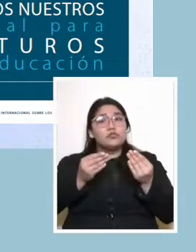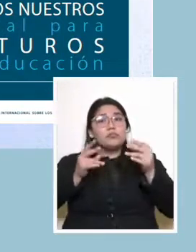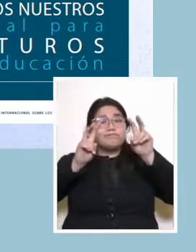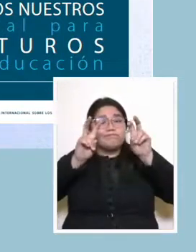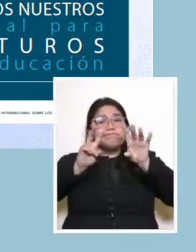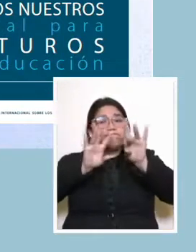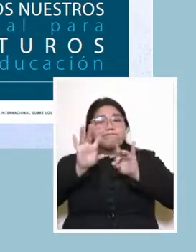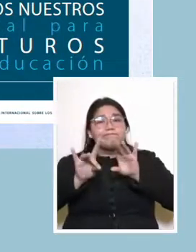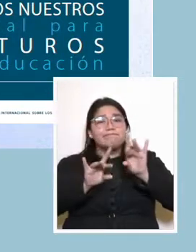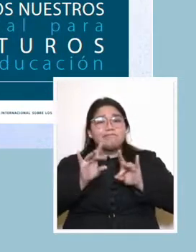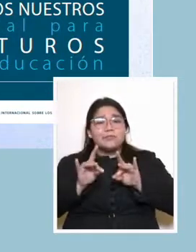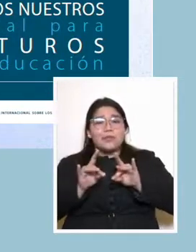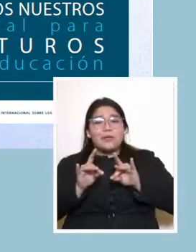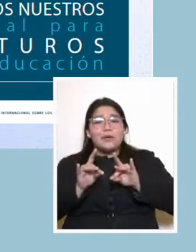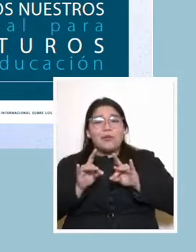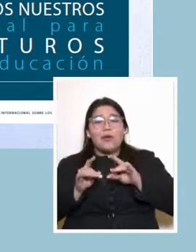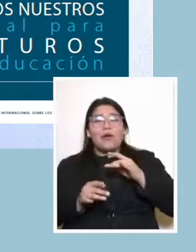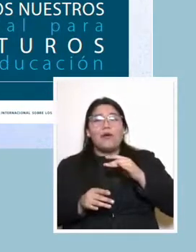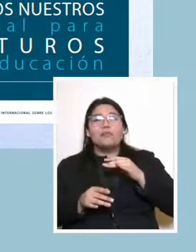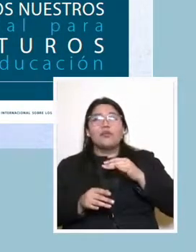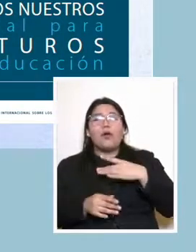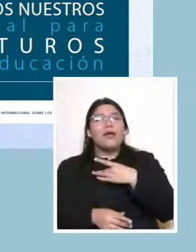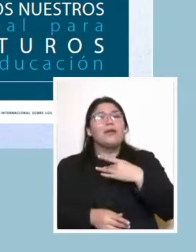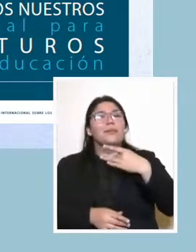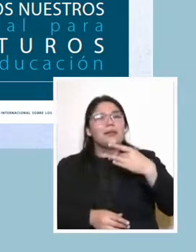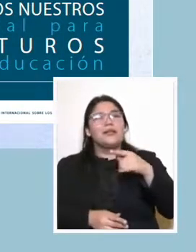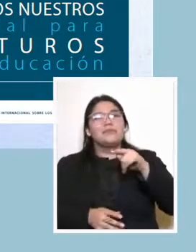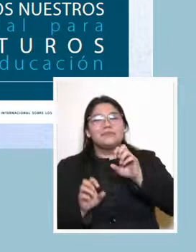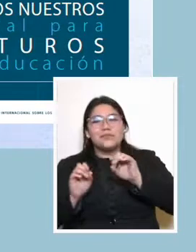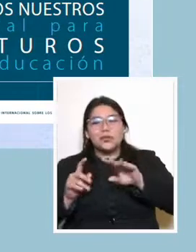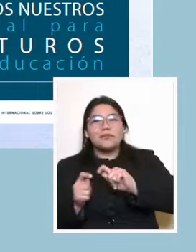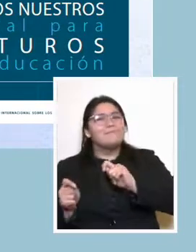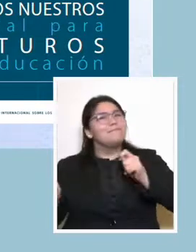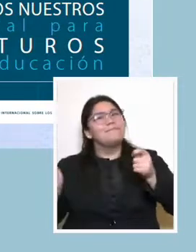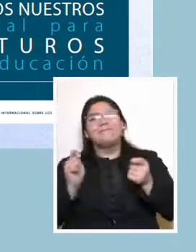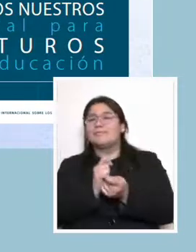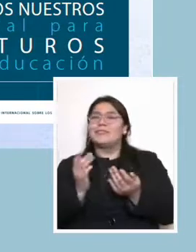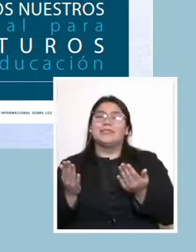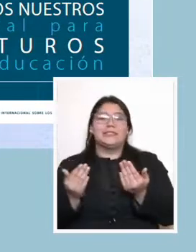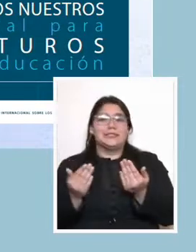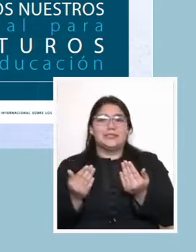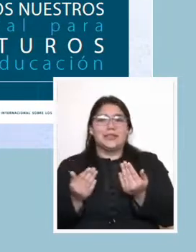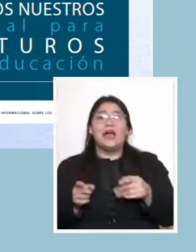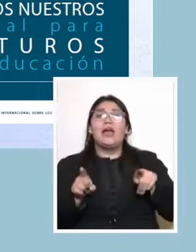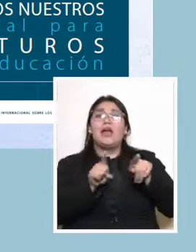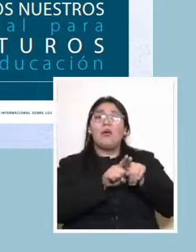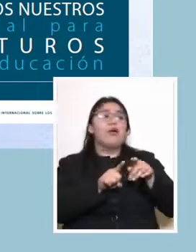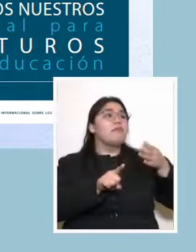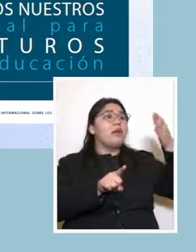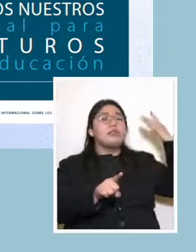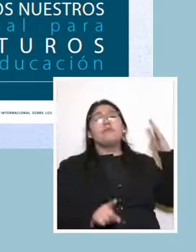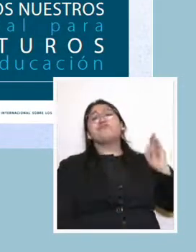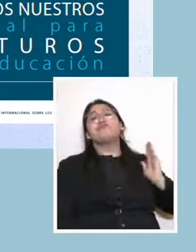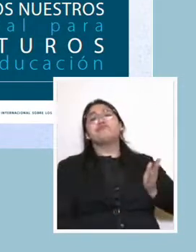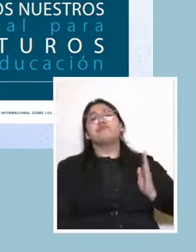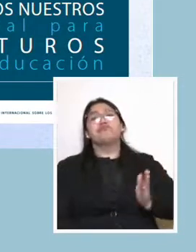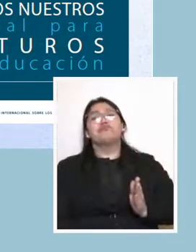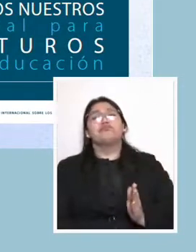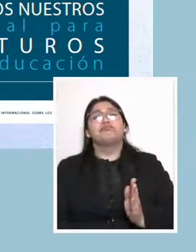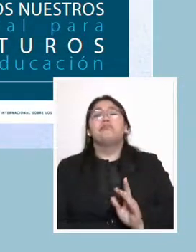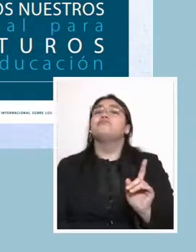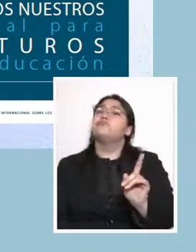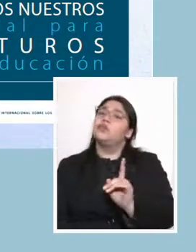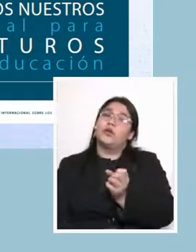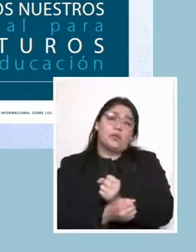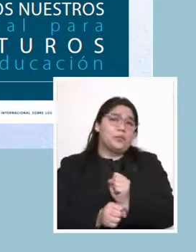invita a hacer esa transformación educativa tan necesaria. No podemos continuar como estamos, lo tenemos súper claro, tenemos que avanzar